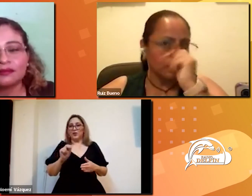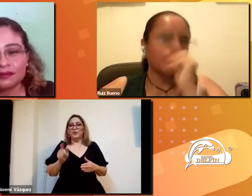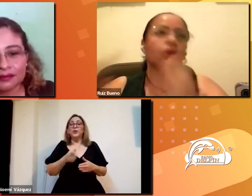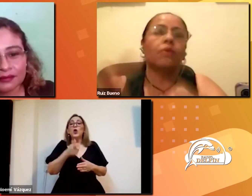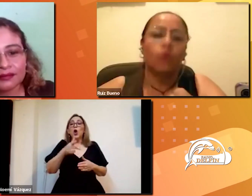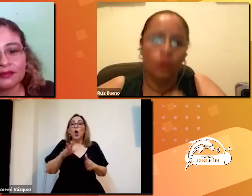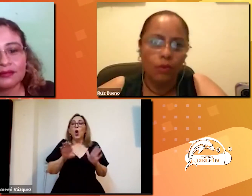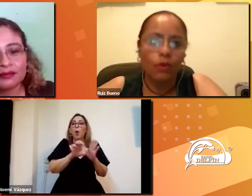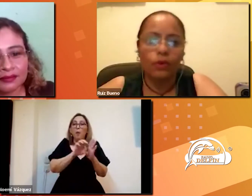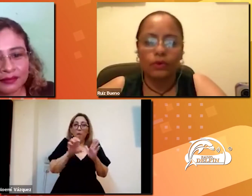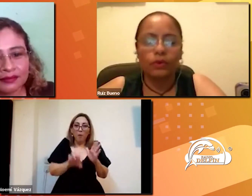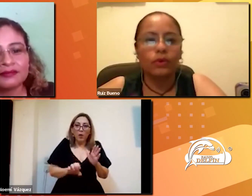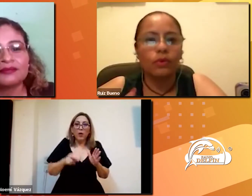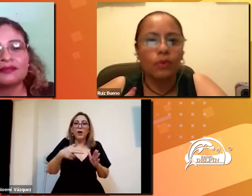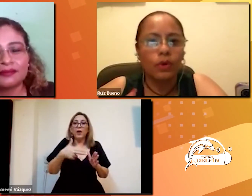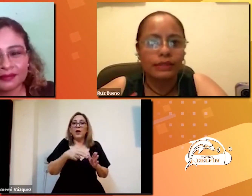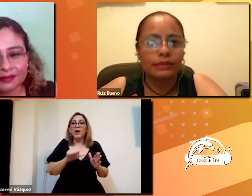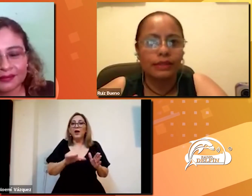¿no?